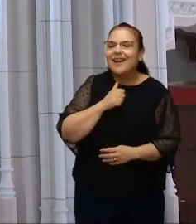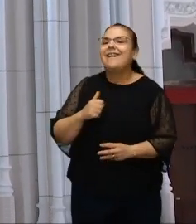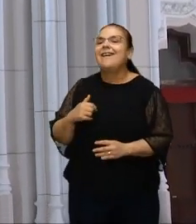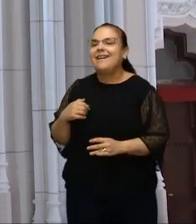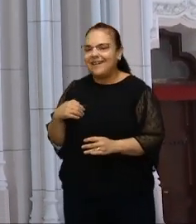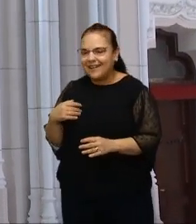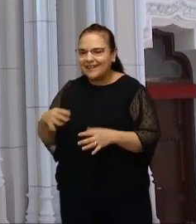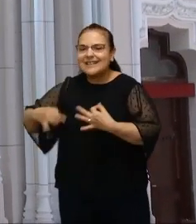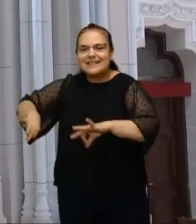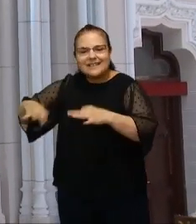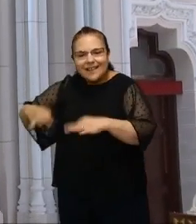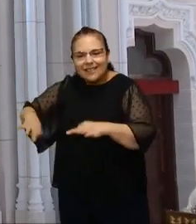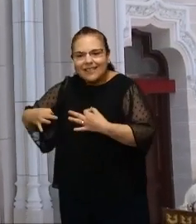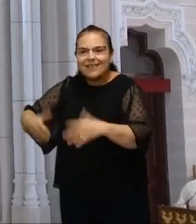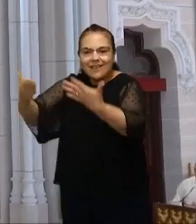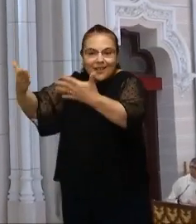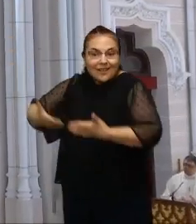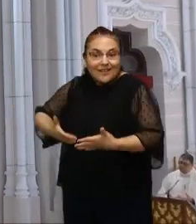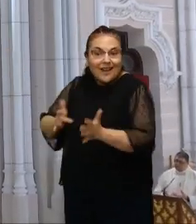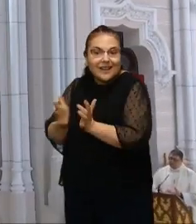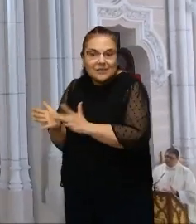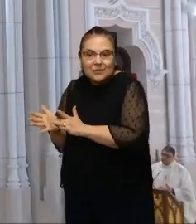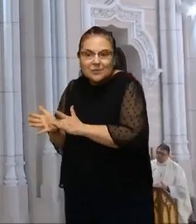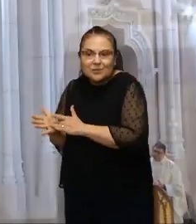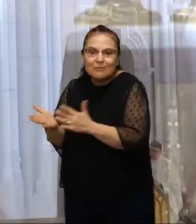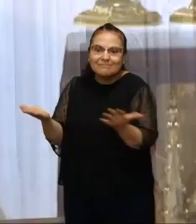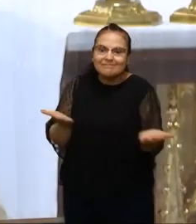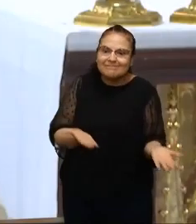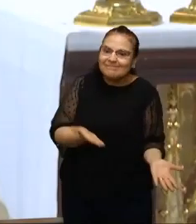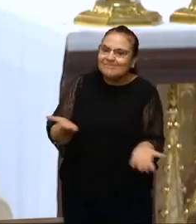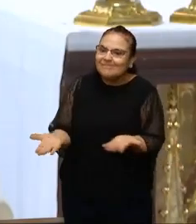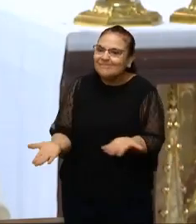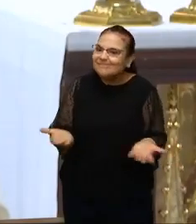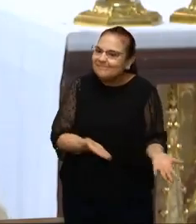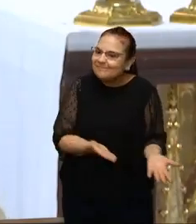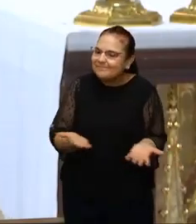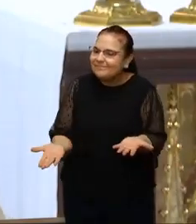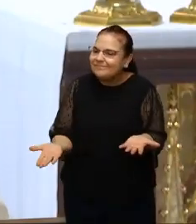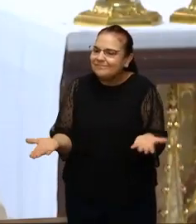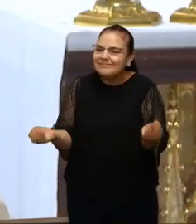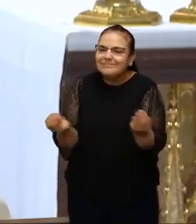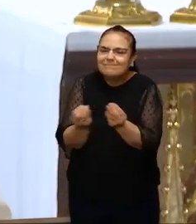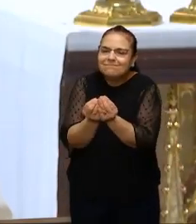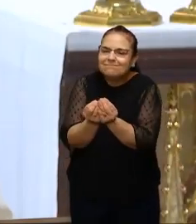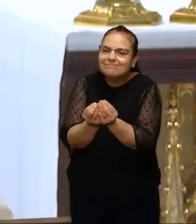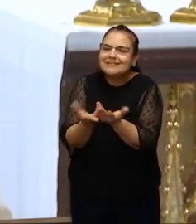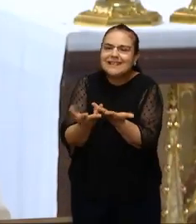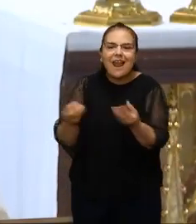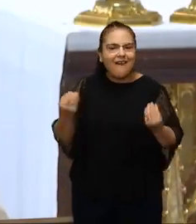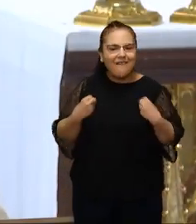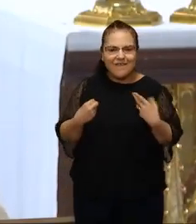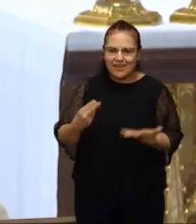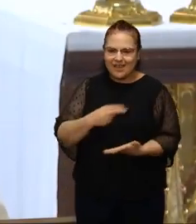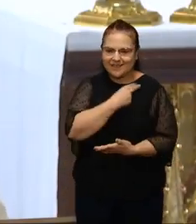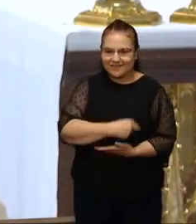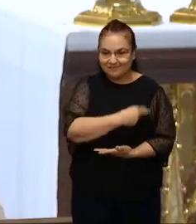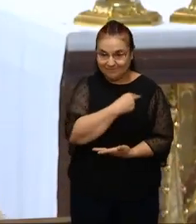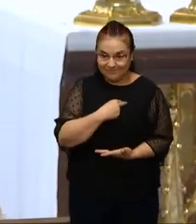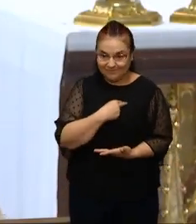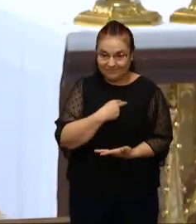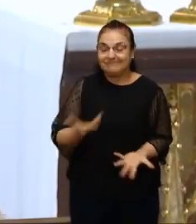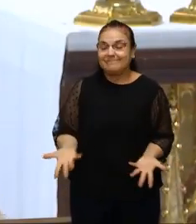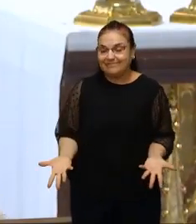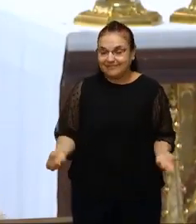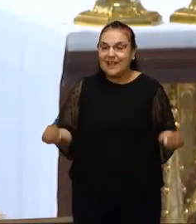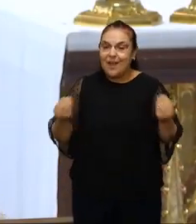nos invita Jesús, se conjugan las dos actitudes fundamentales también de la vida cristiana, de la vida